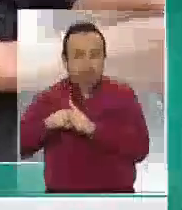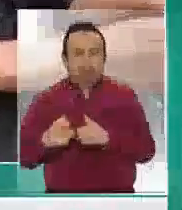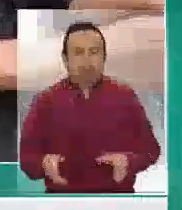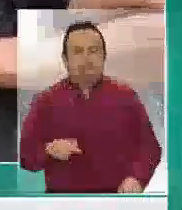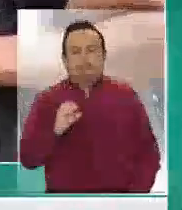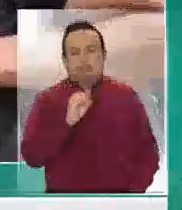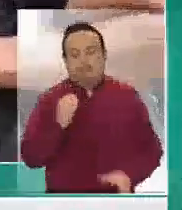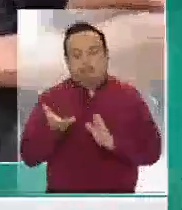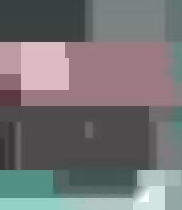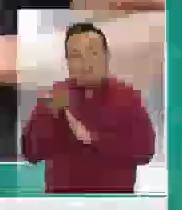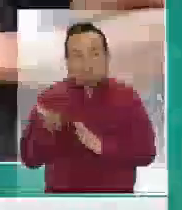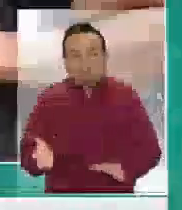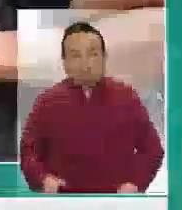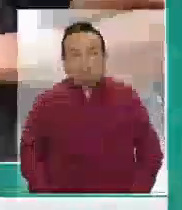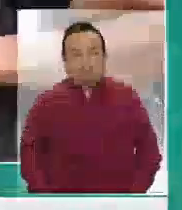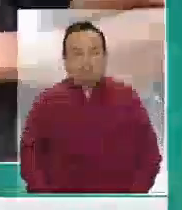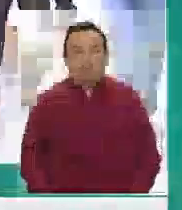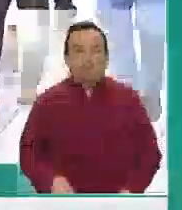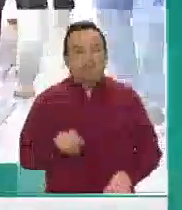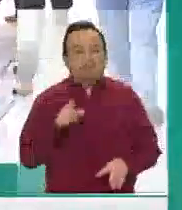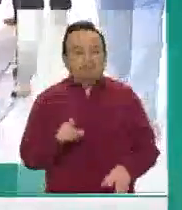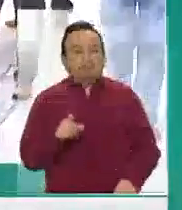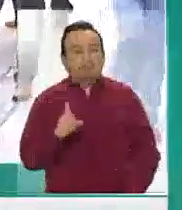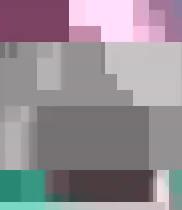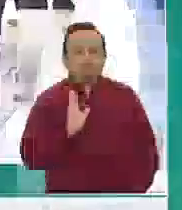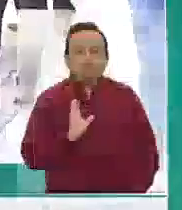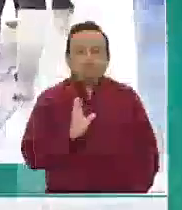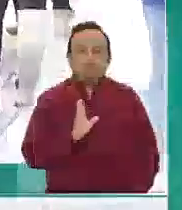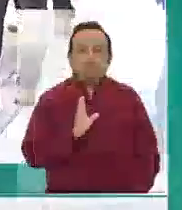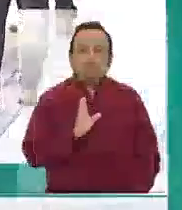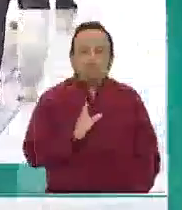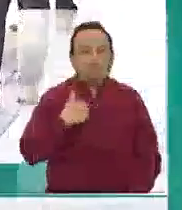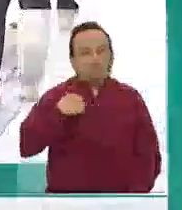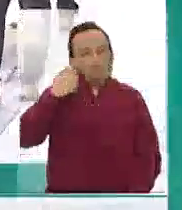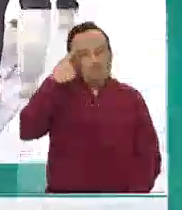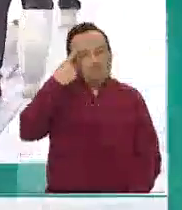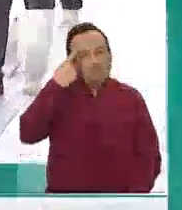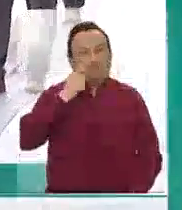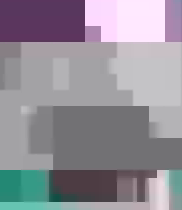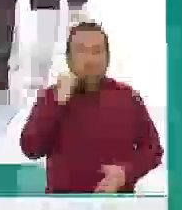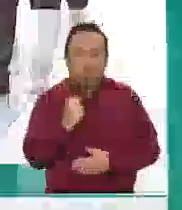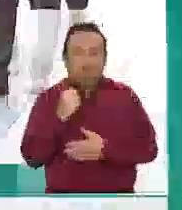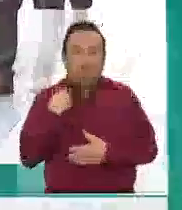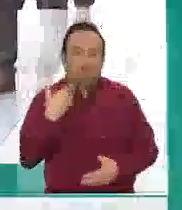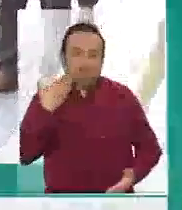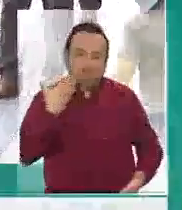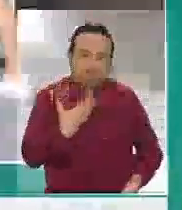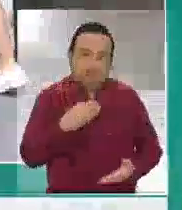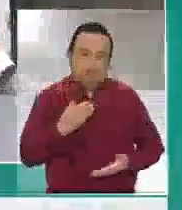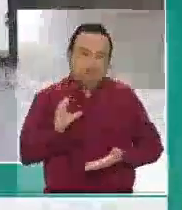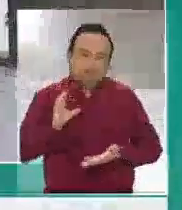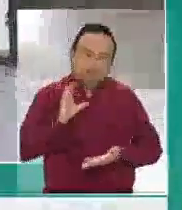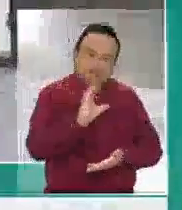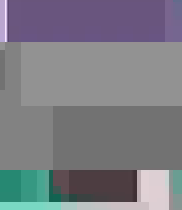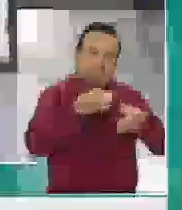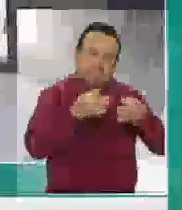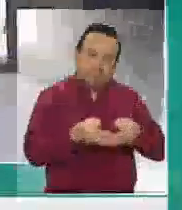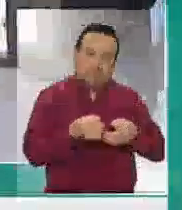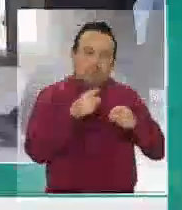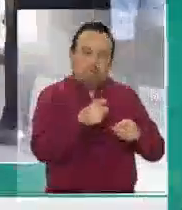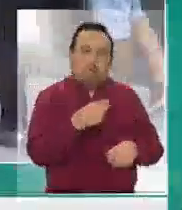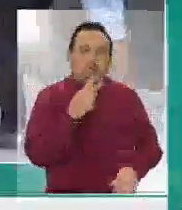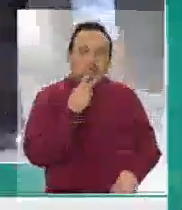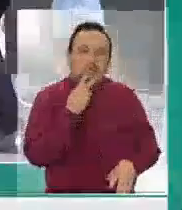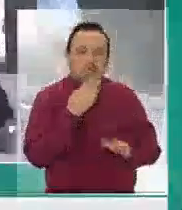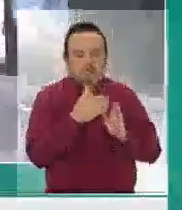o más, o cifras de ese orden, me parece que sería bastante razonable para poder asegurarle ingresos que le permitan